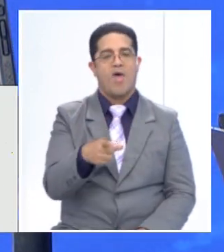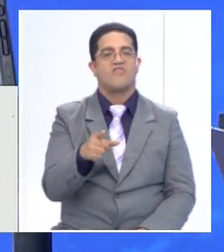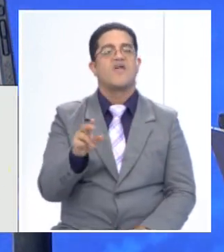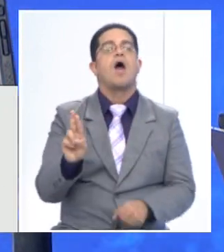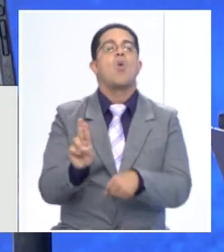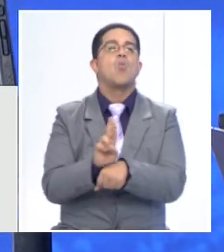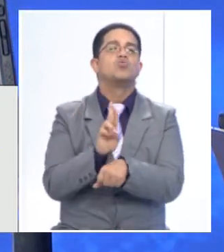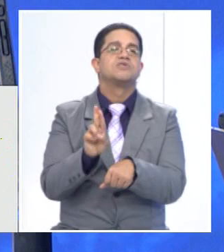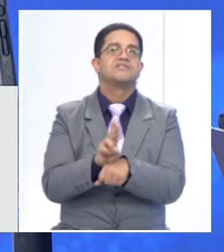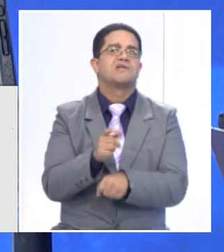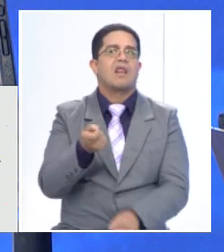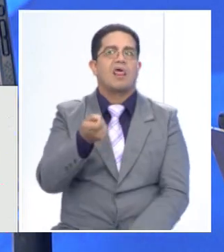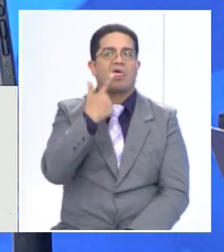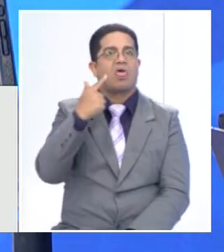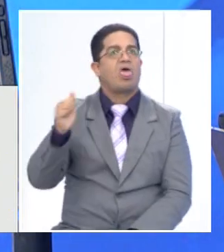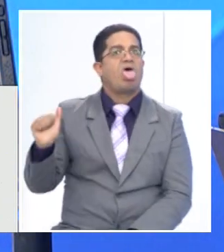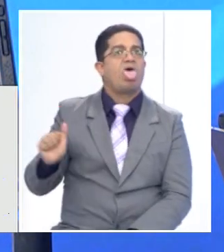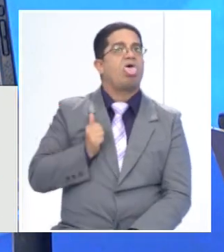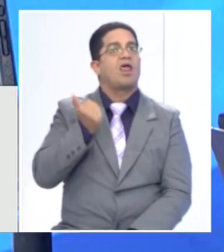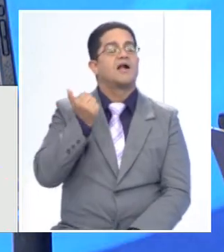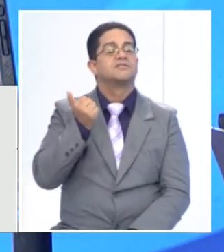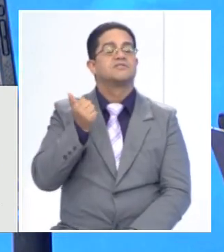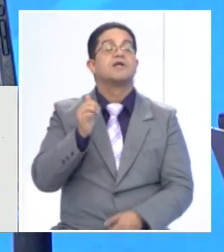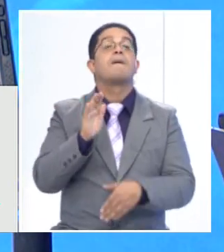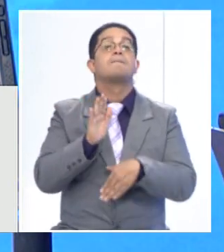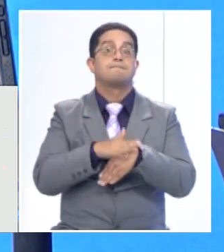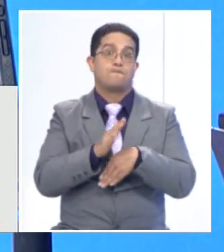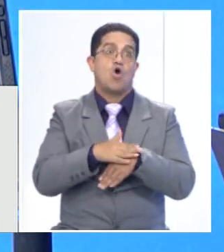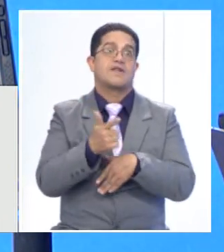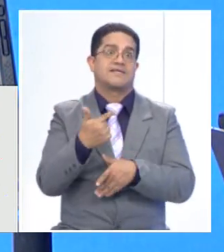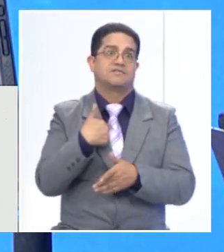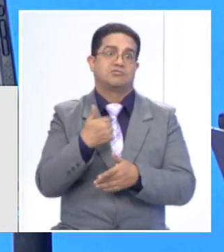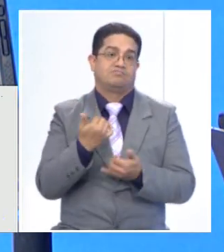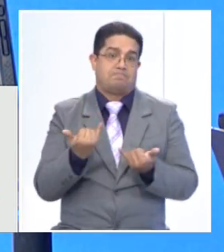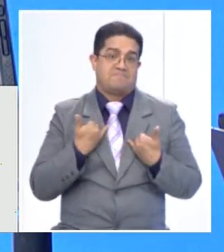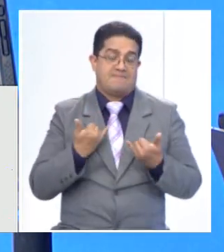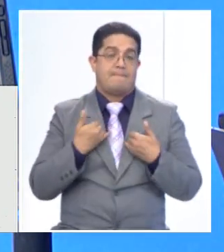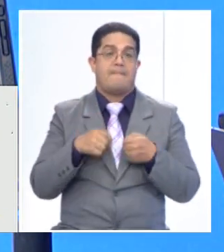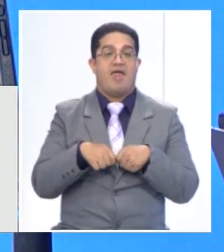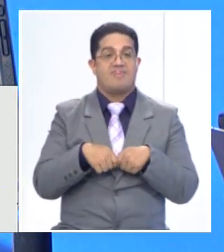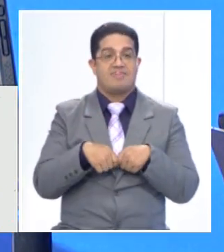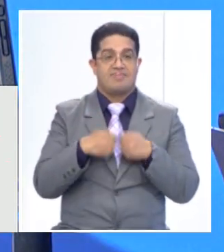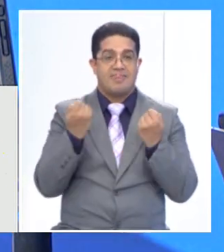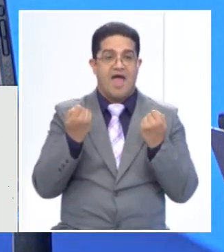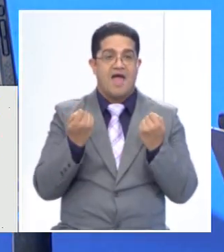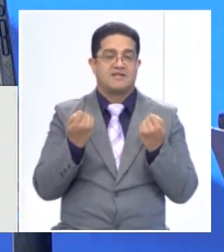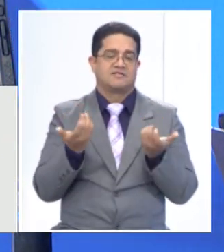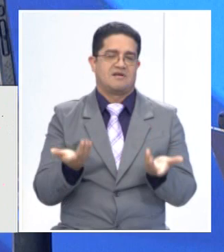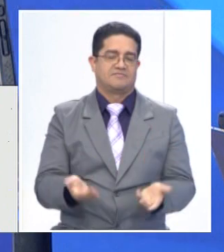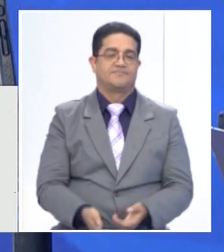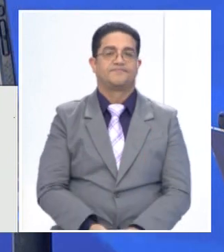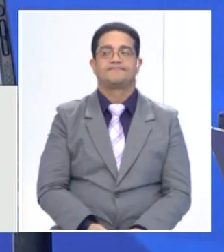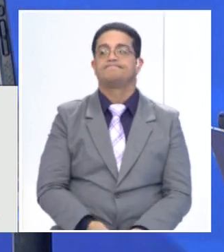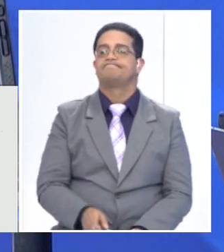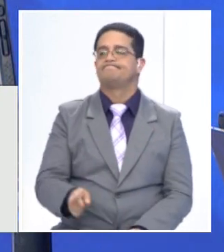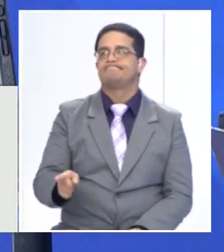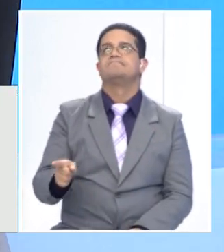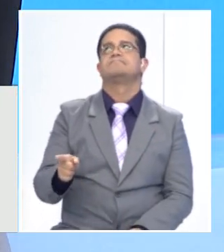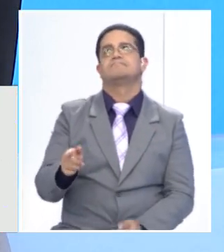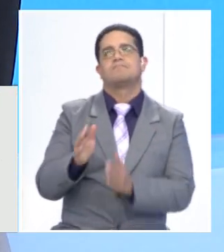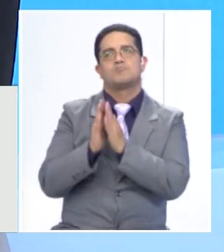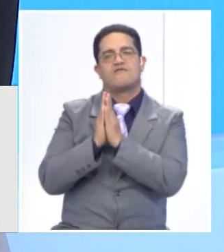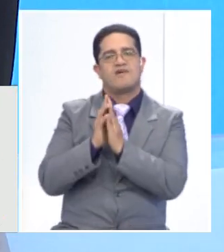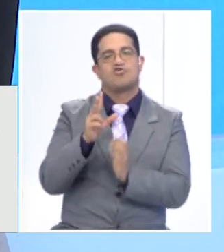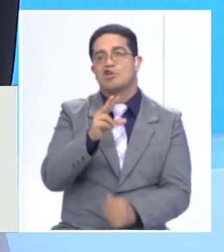utilizar antibióticos porque también actuamos entonces en contra y los utilizamos de forma inadecuada. No a la